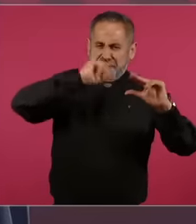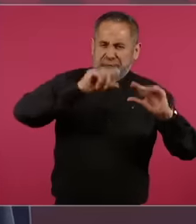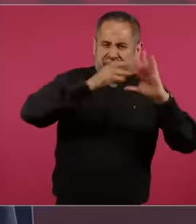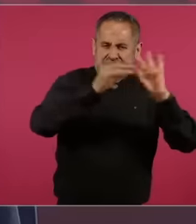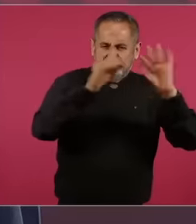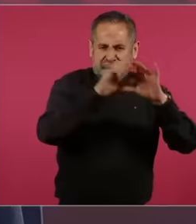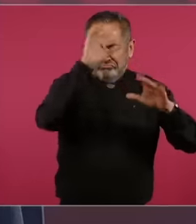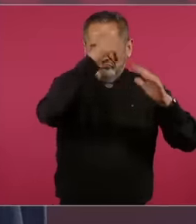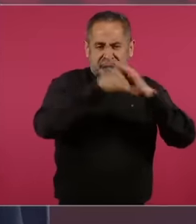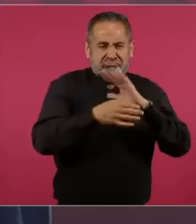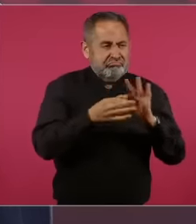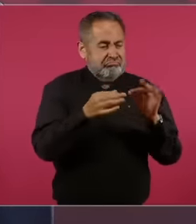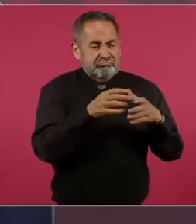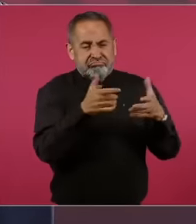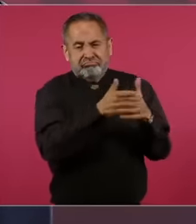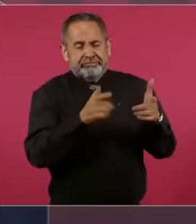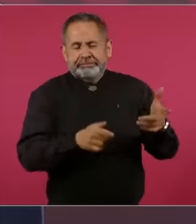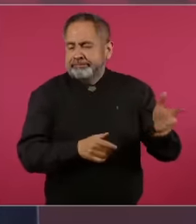la ciencia.